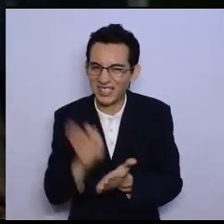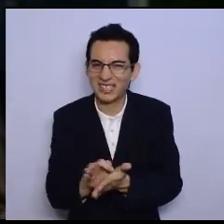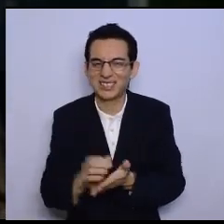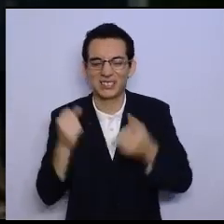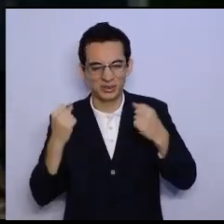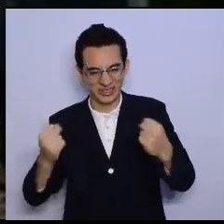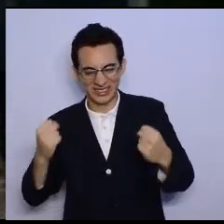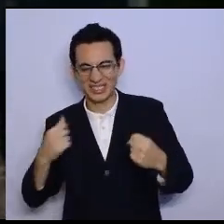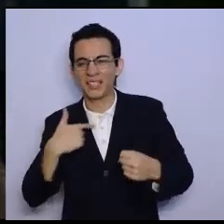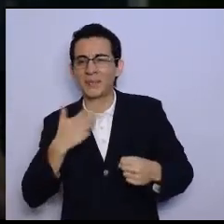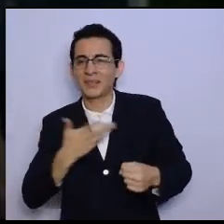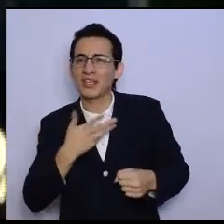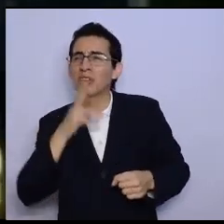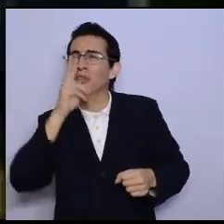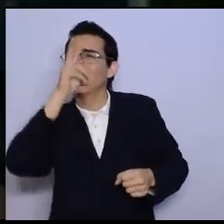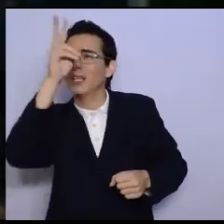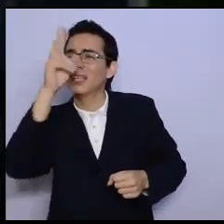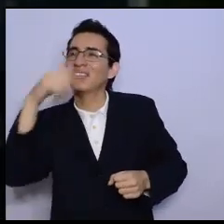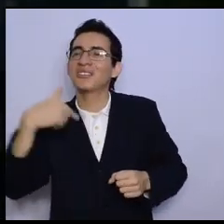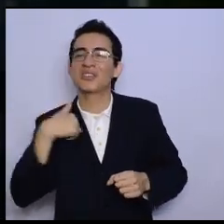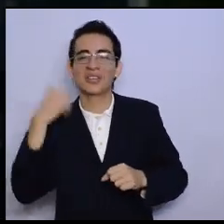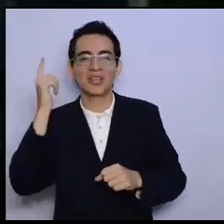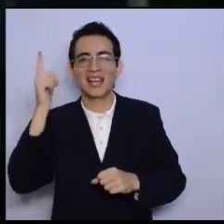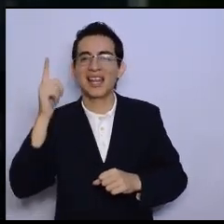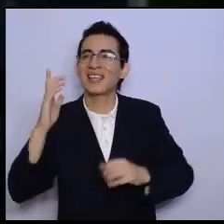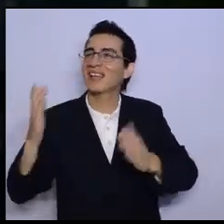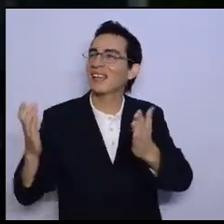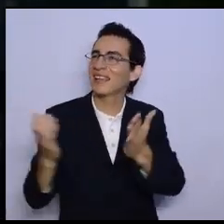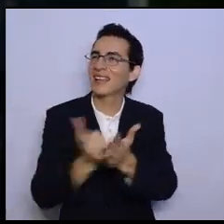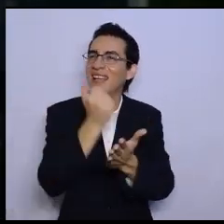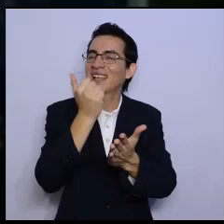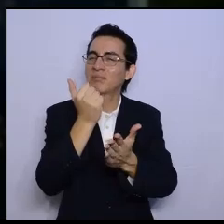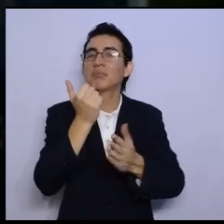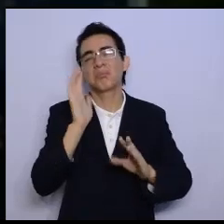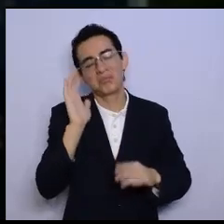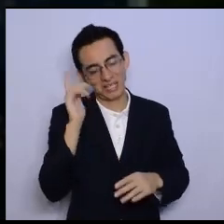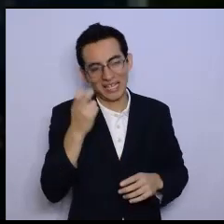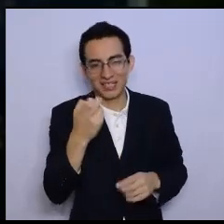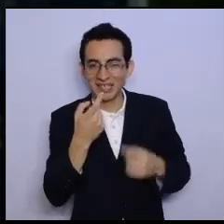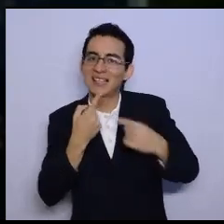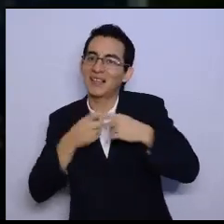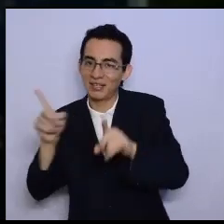está causando dolor y poder salir triunfante? Eso es diferente.